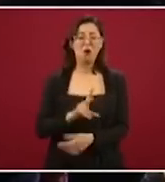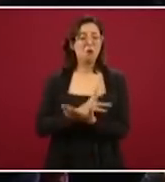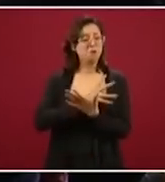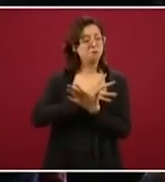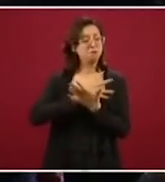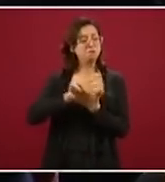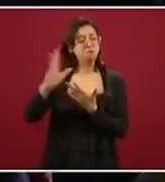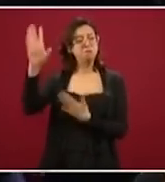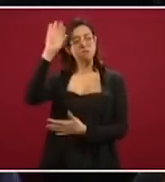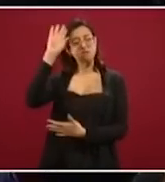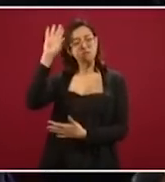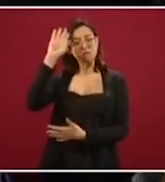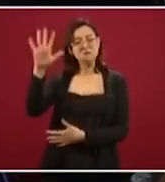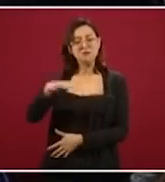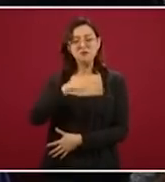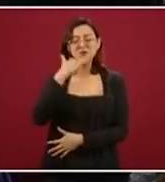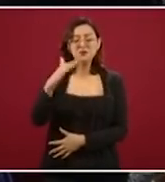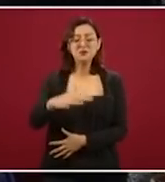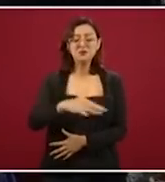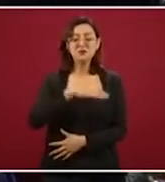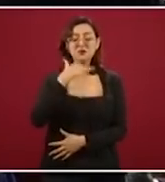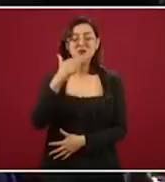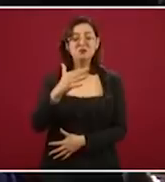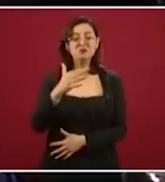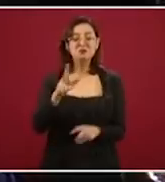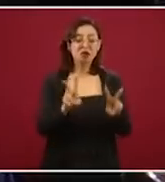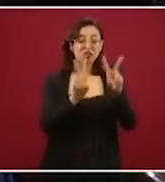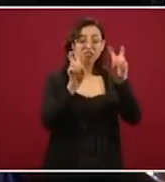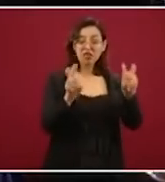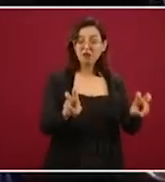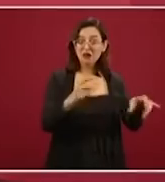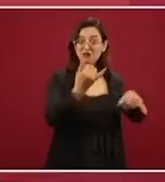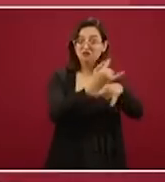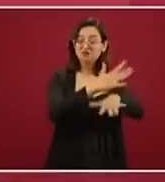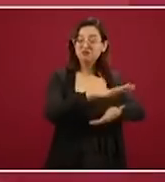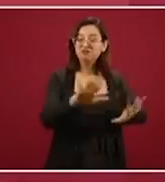la corrupción. Pues es lo mismo.